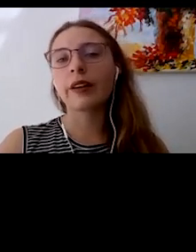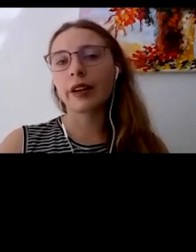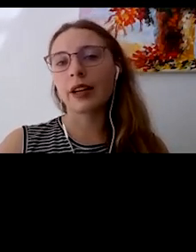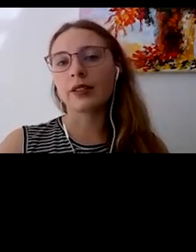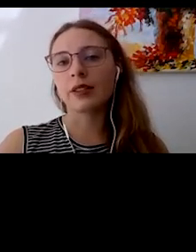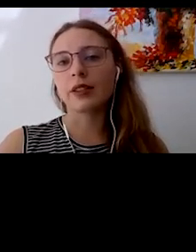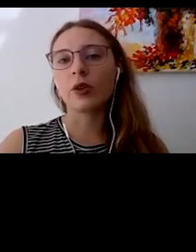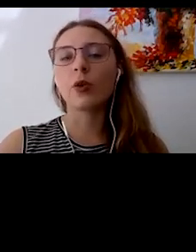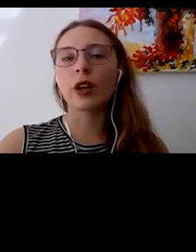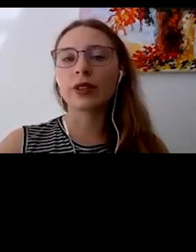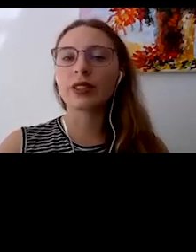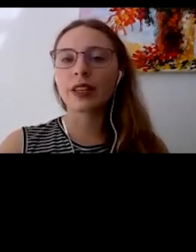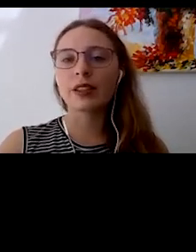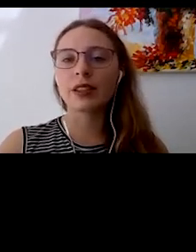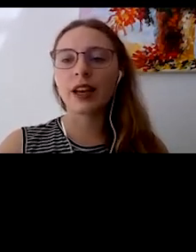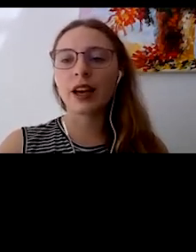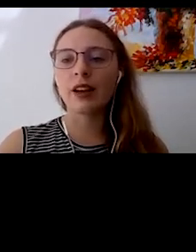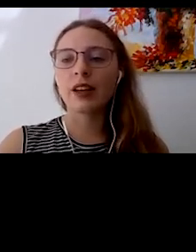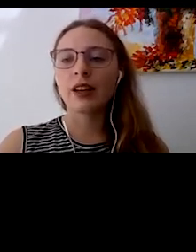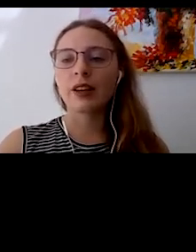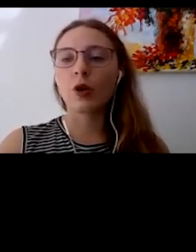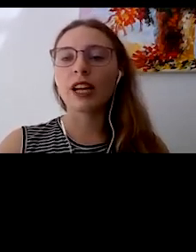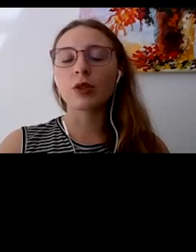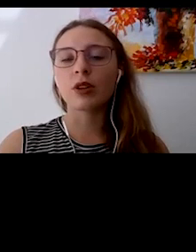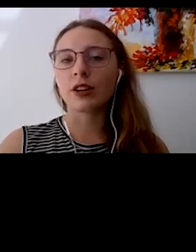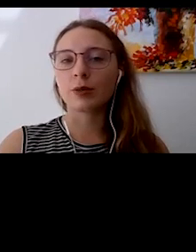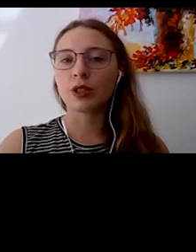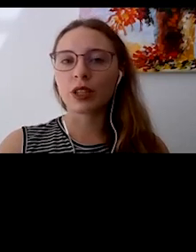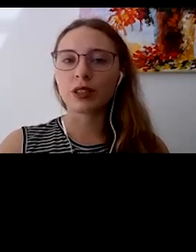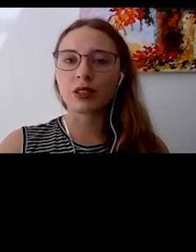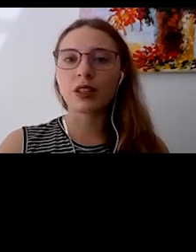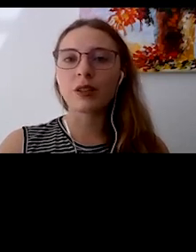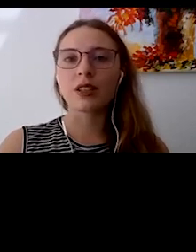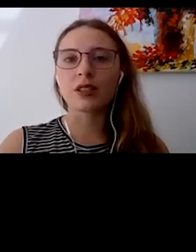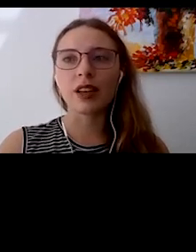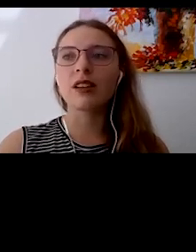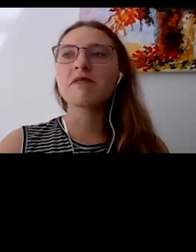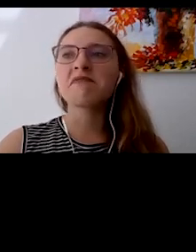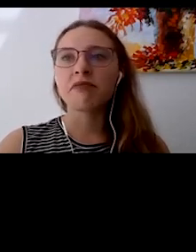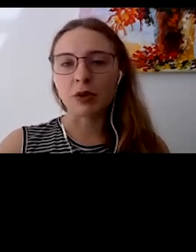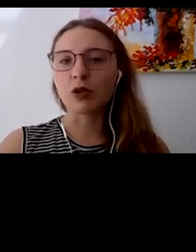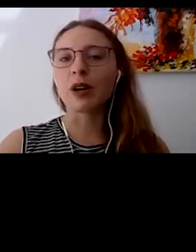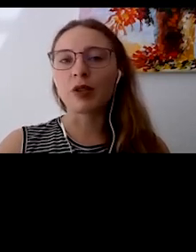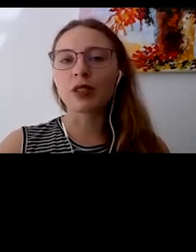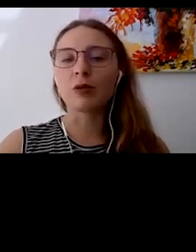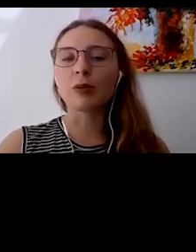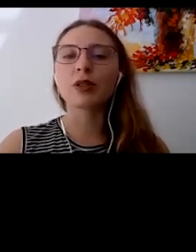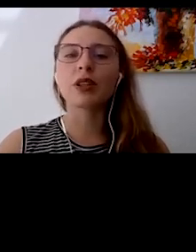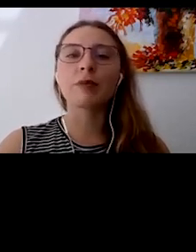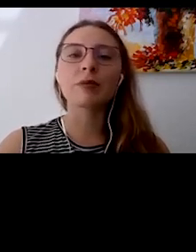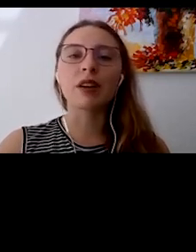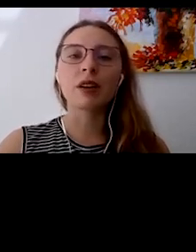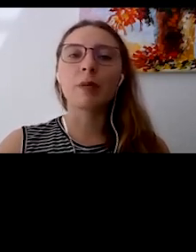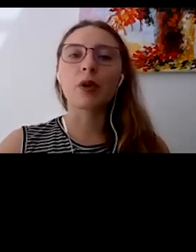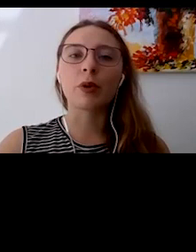qué reglas, ¿no? Una vez que ya sea obligatoria la NOM 037, les diría, vamos a ocuparnos del cumplimiento